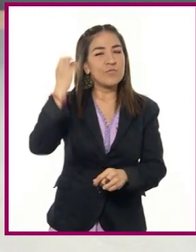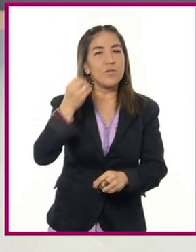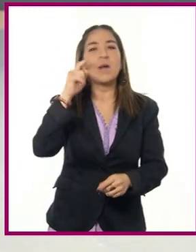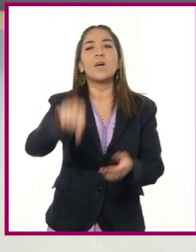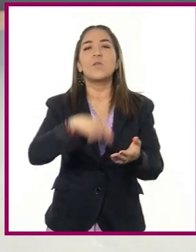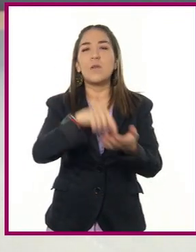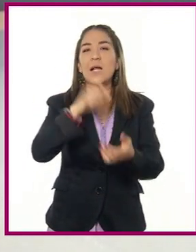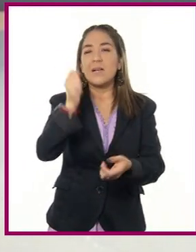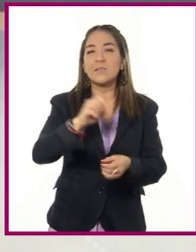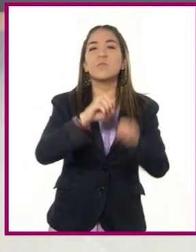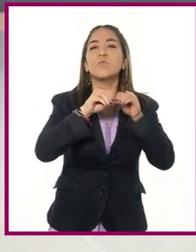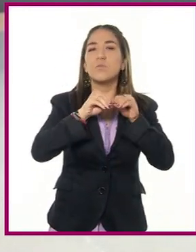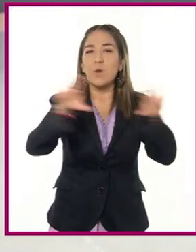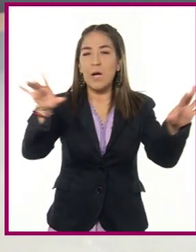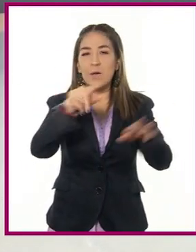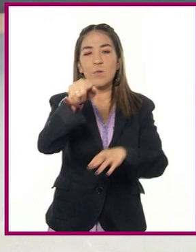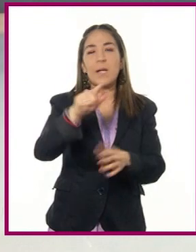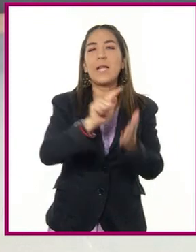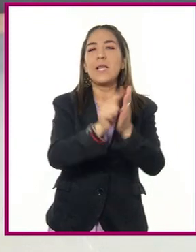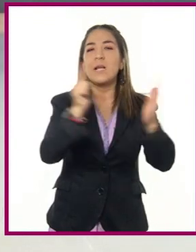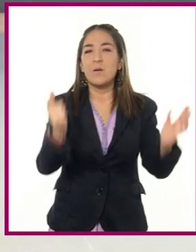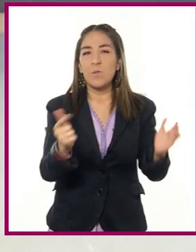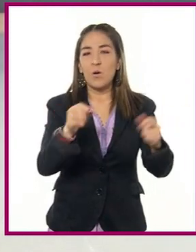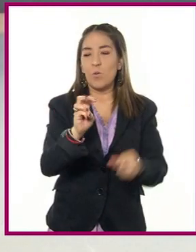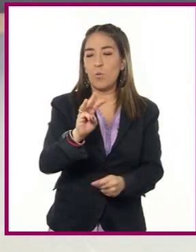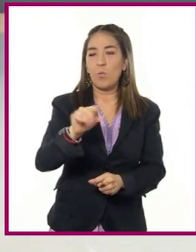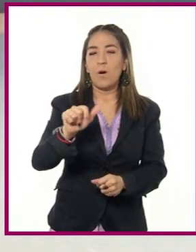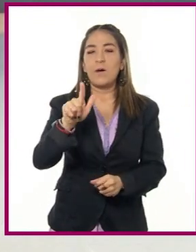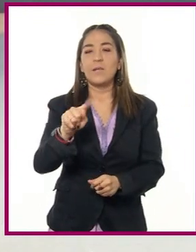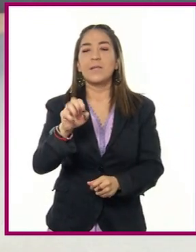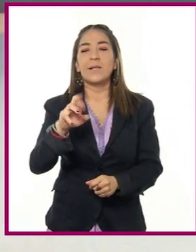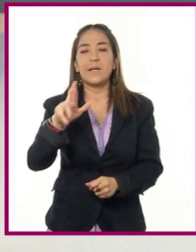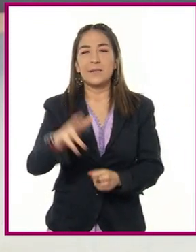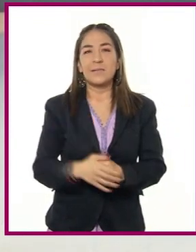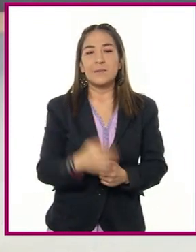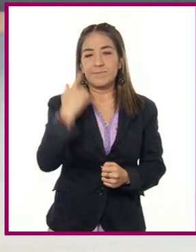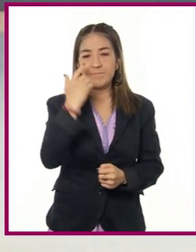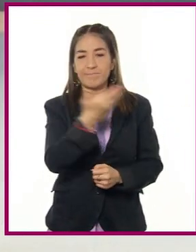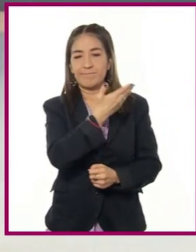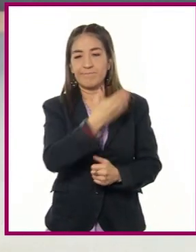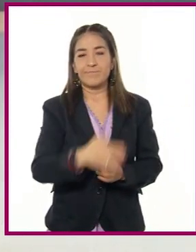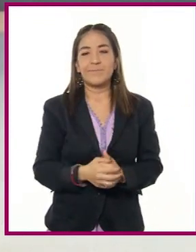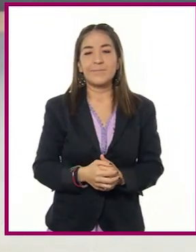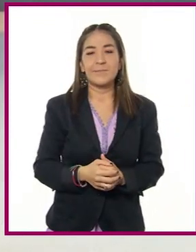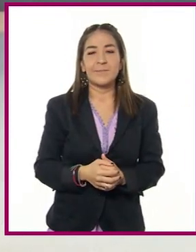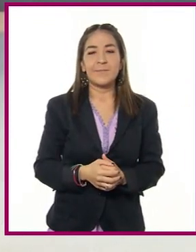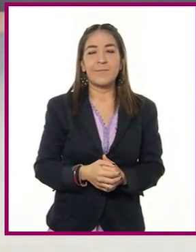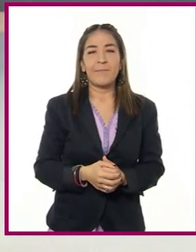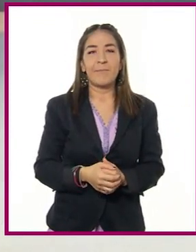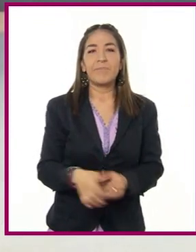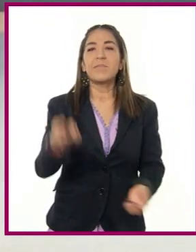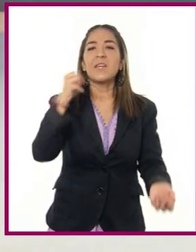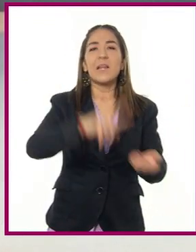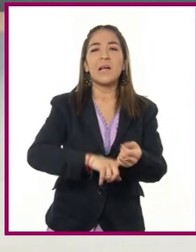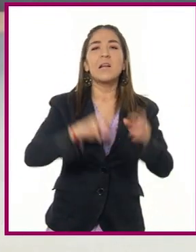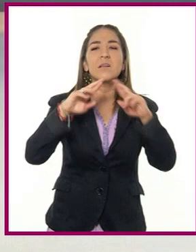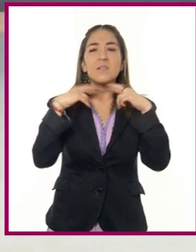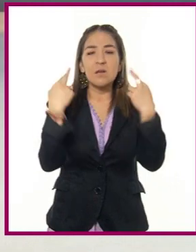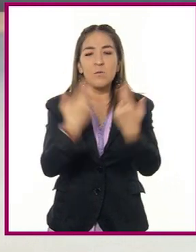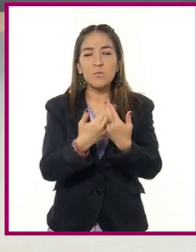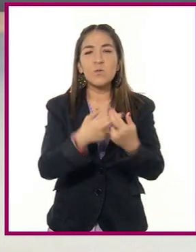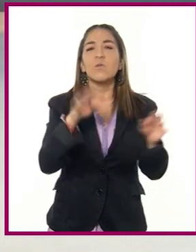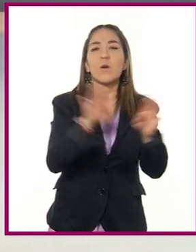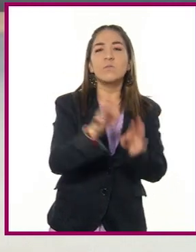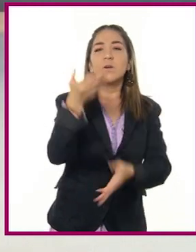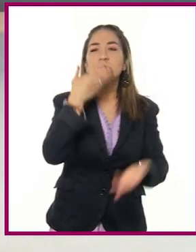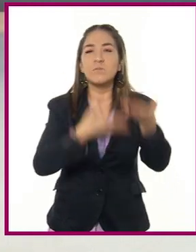de la versión francesa del libro de Walter Lippmann, The Good Society. En la reunión se buscaba